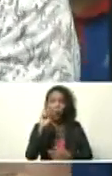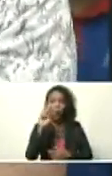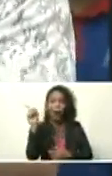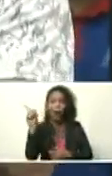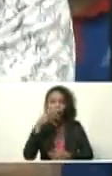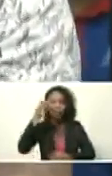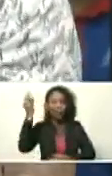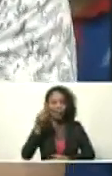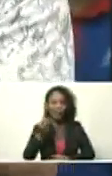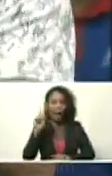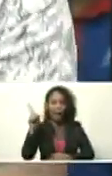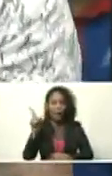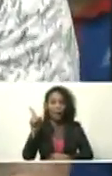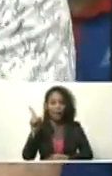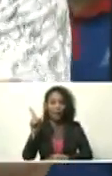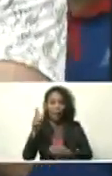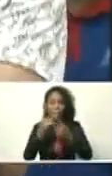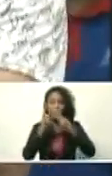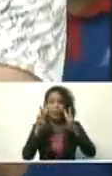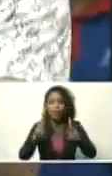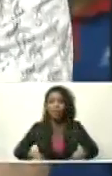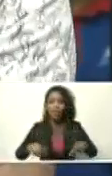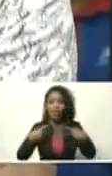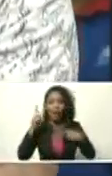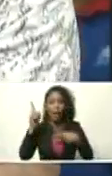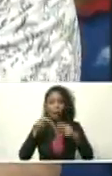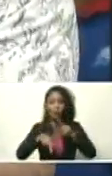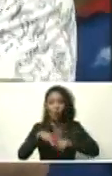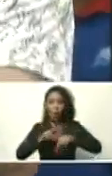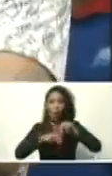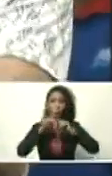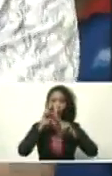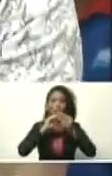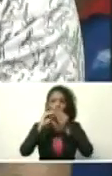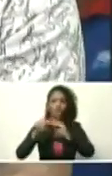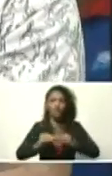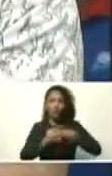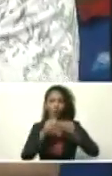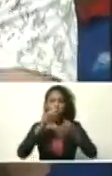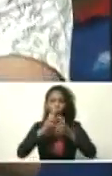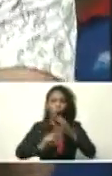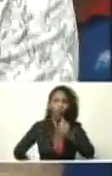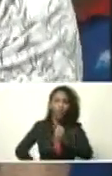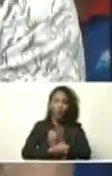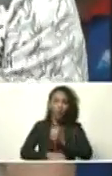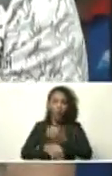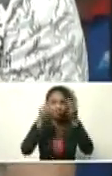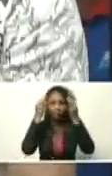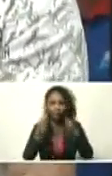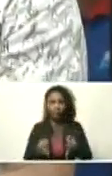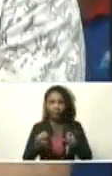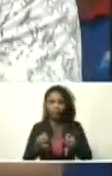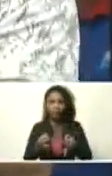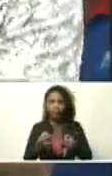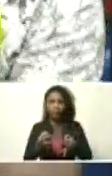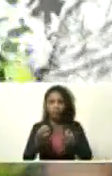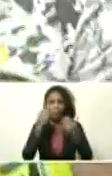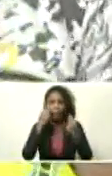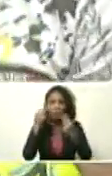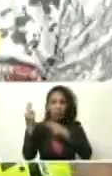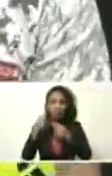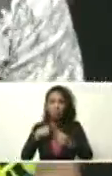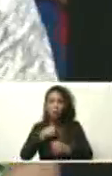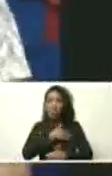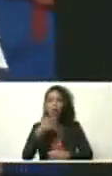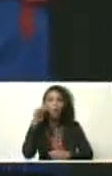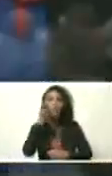realidad. El conglomerado Paz y Vida está fabricando balones de calidad, presidente. Para ver ese balón. ¿Ese